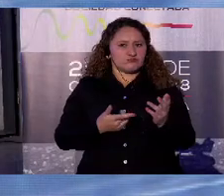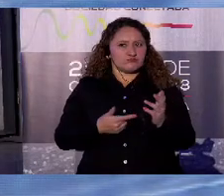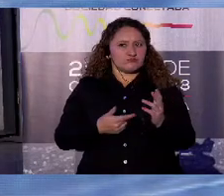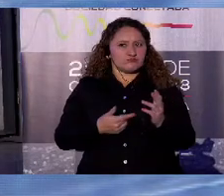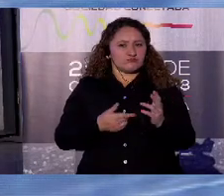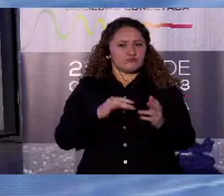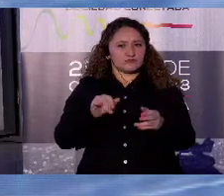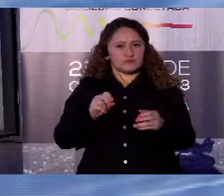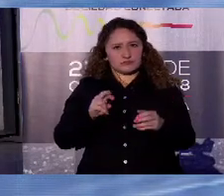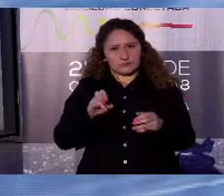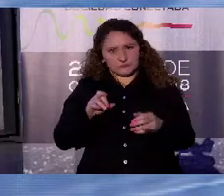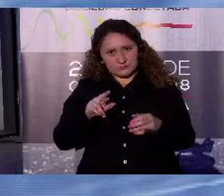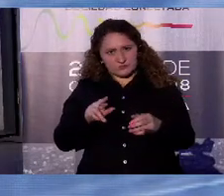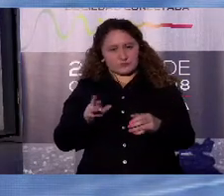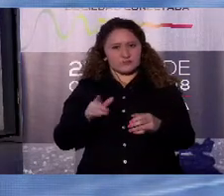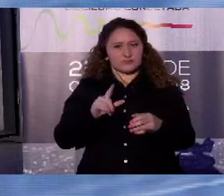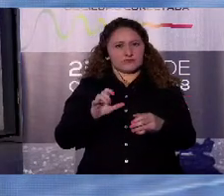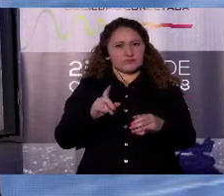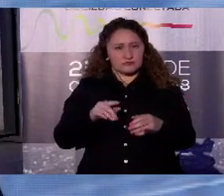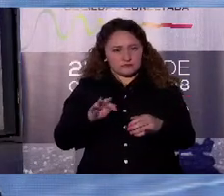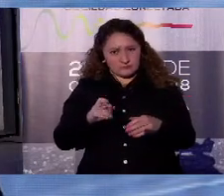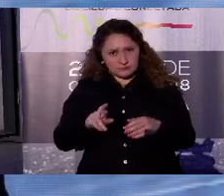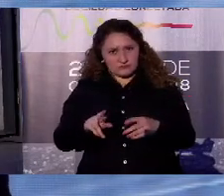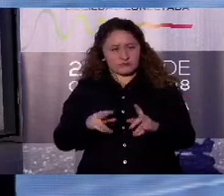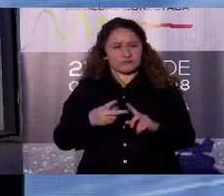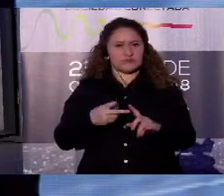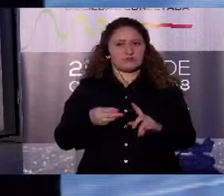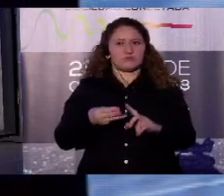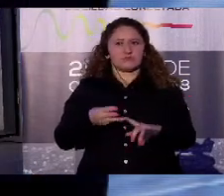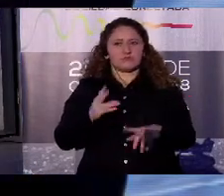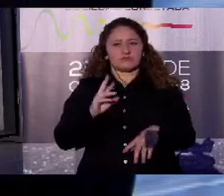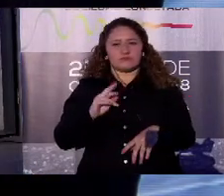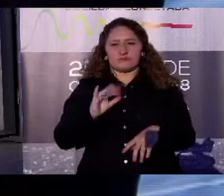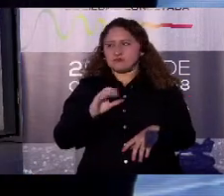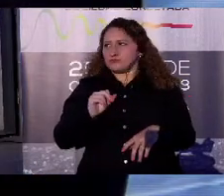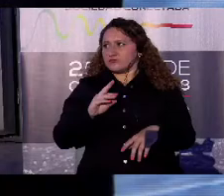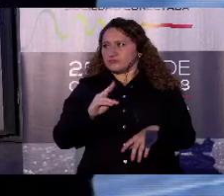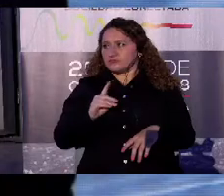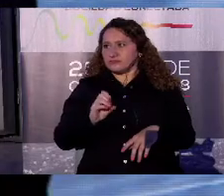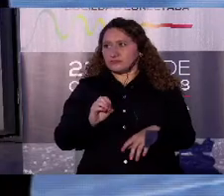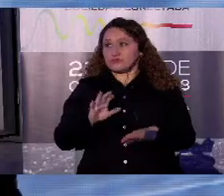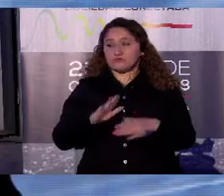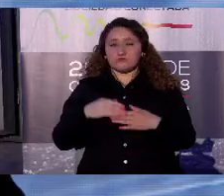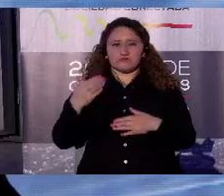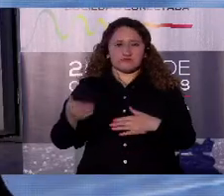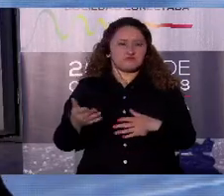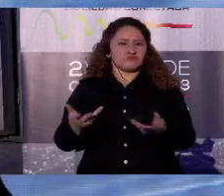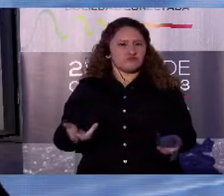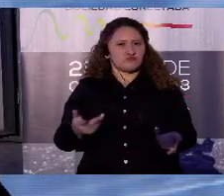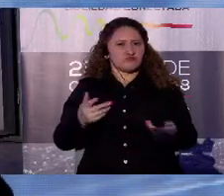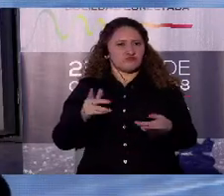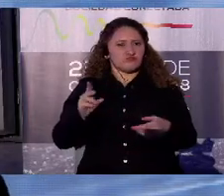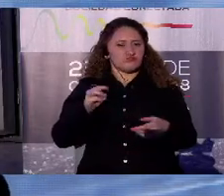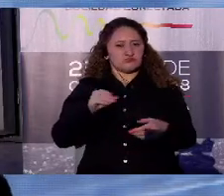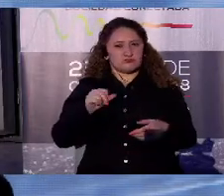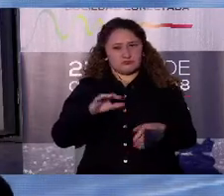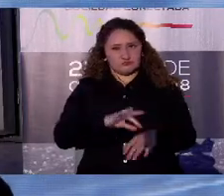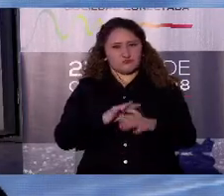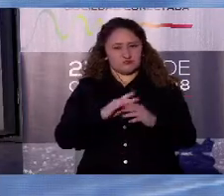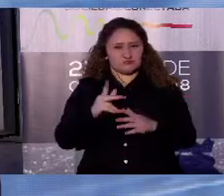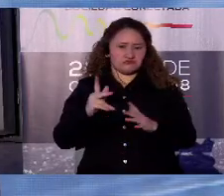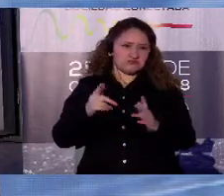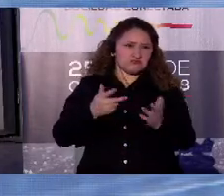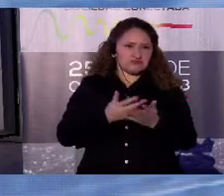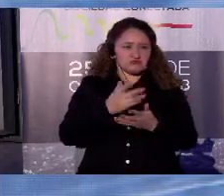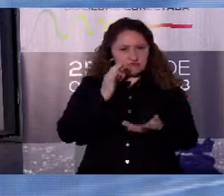de Javier, de Ricardo, de Lester y de Fiseja. Y luego Marta nos va a hacer unos